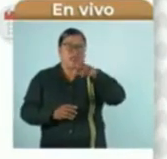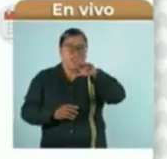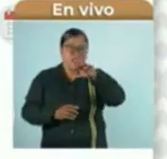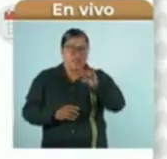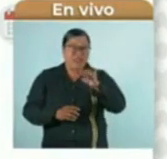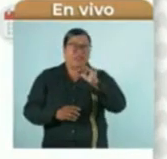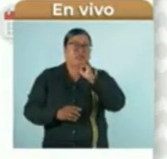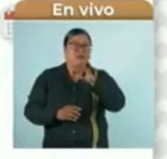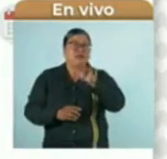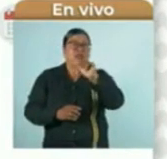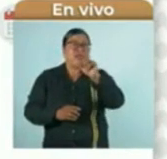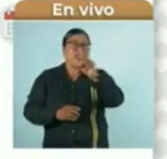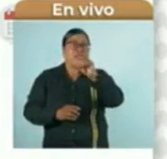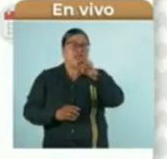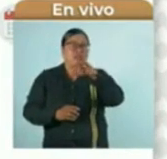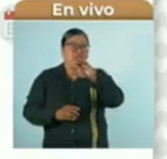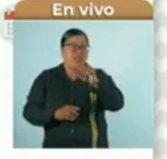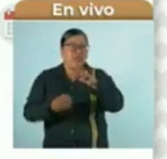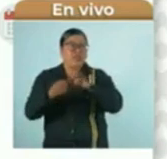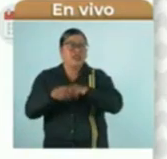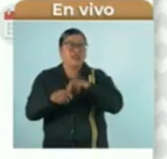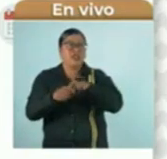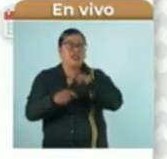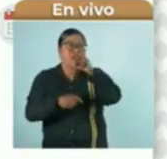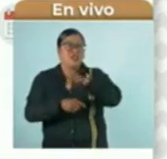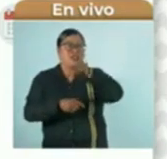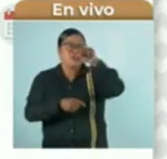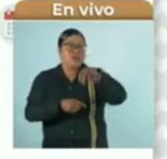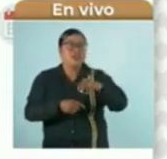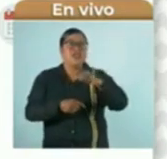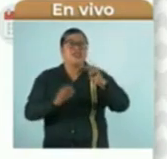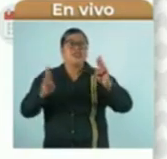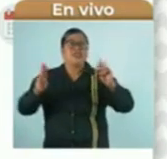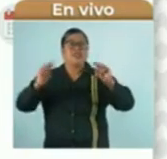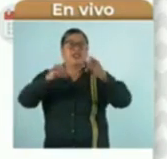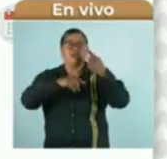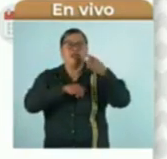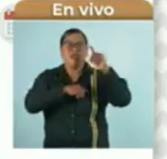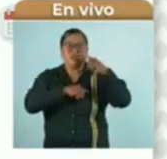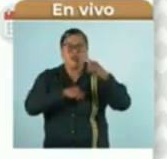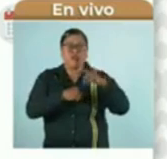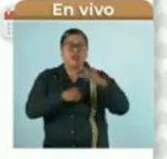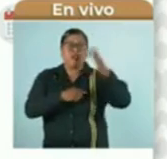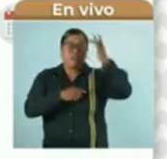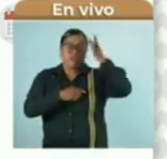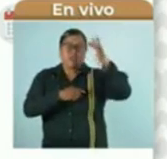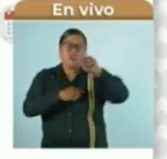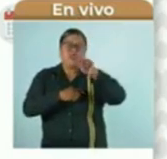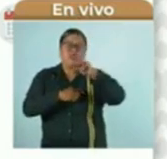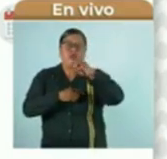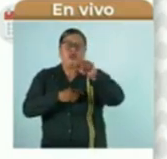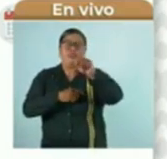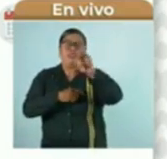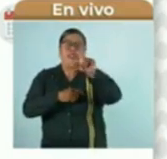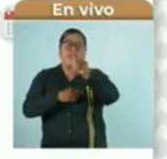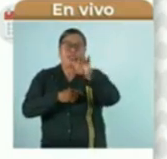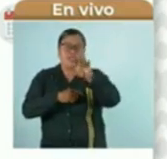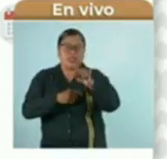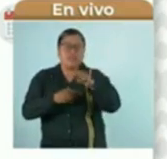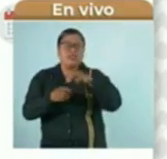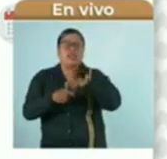y San Miguel adequ en Nochistlán Cerro mirador San Juan Santo Tomás Texas en